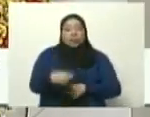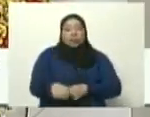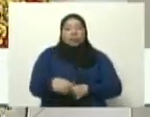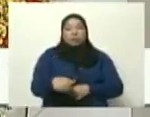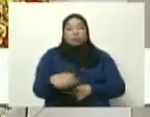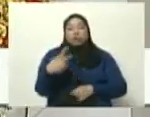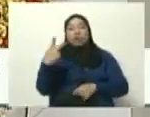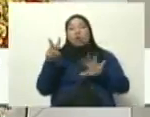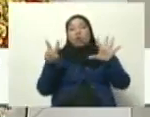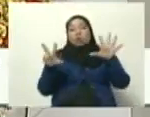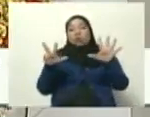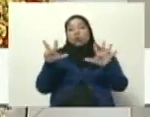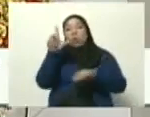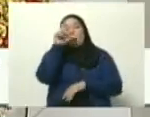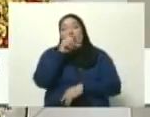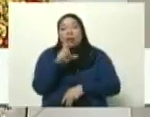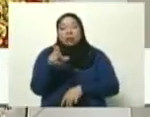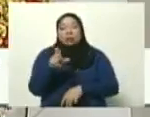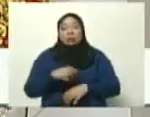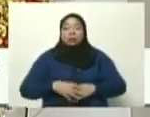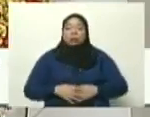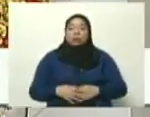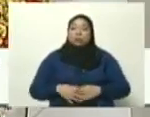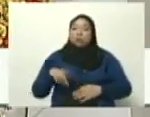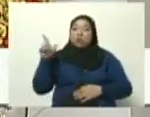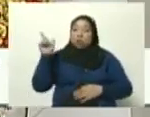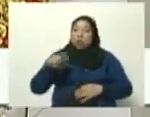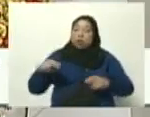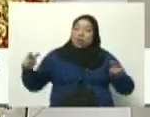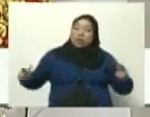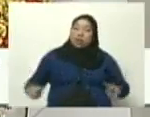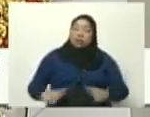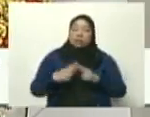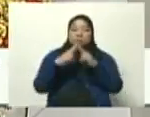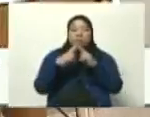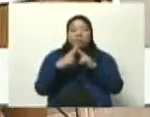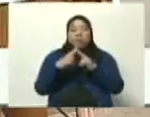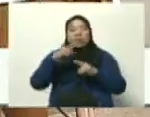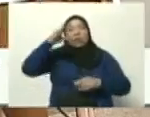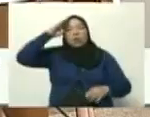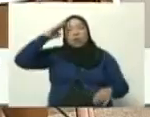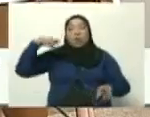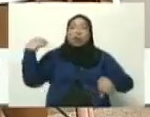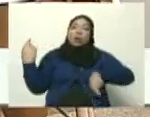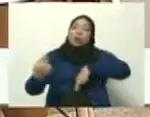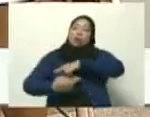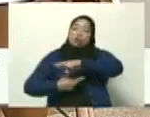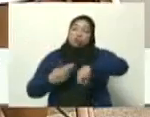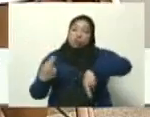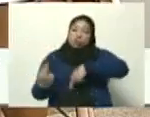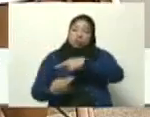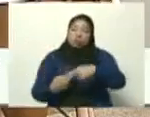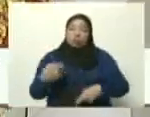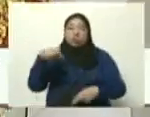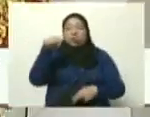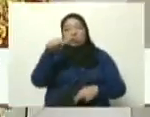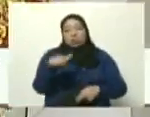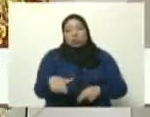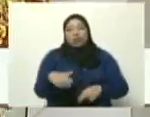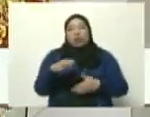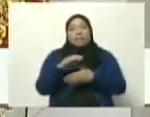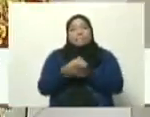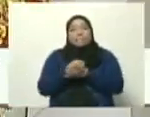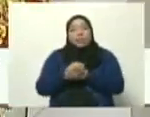de 8 años, pero además de esto también es el encuentro de dos insignes militantes revolucionarios de la causa patriota